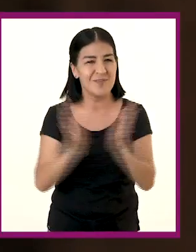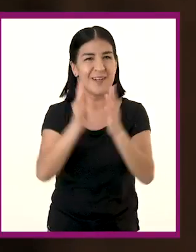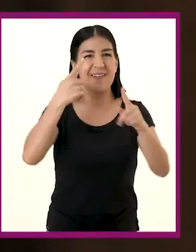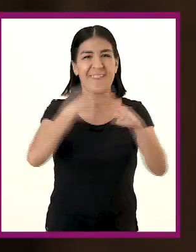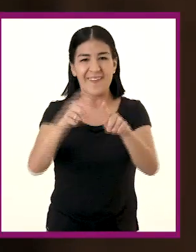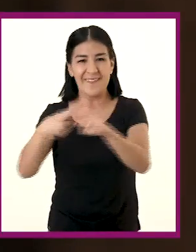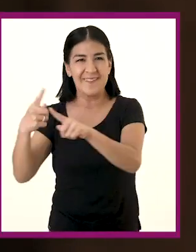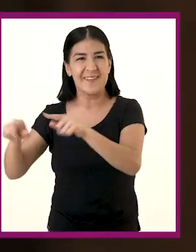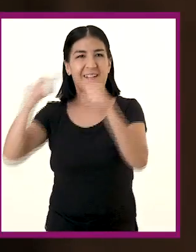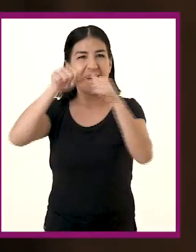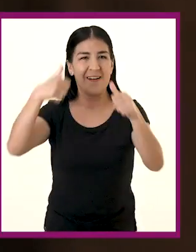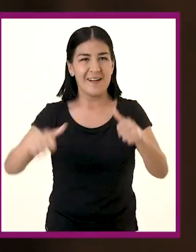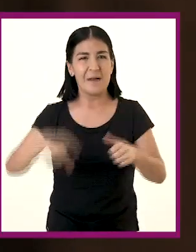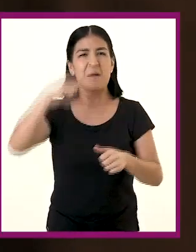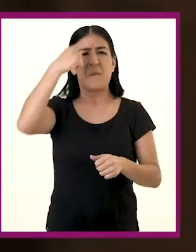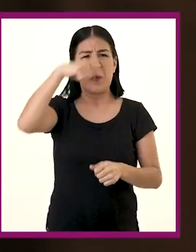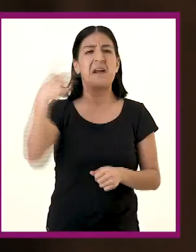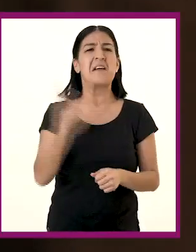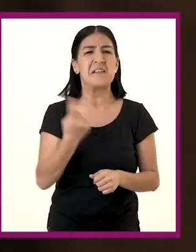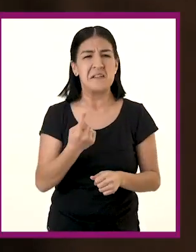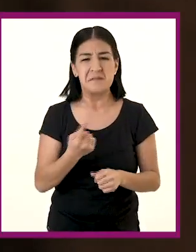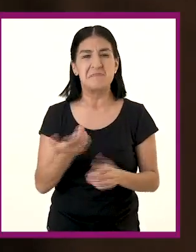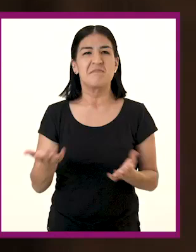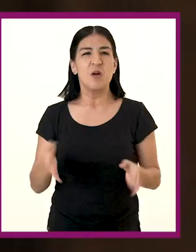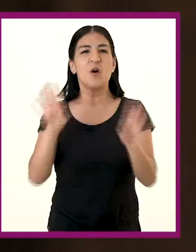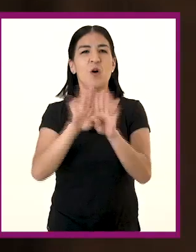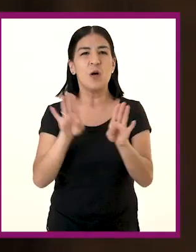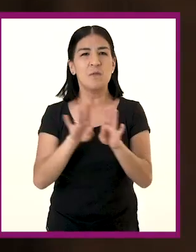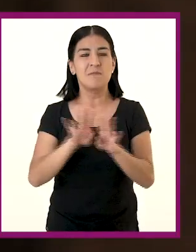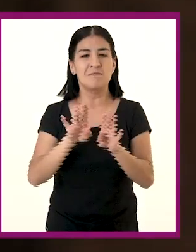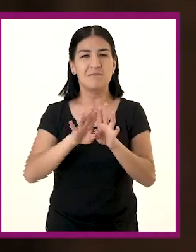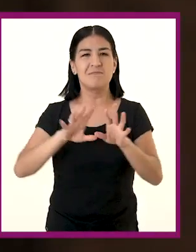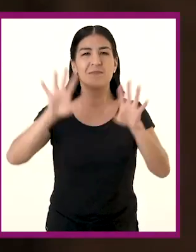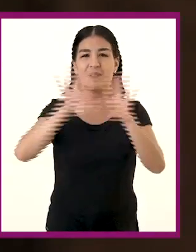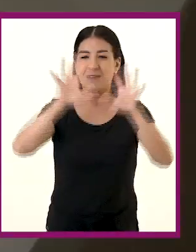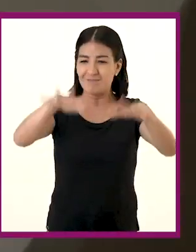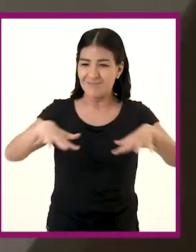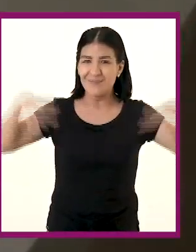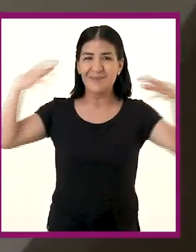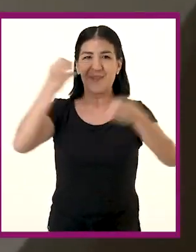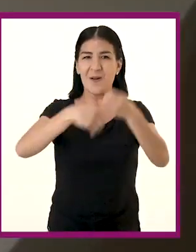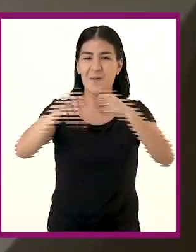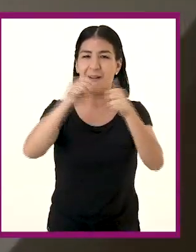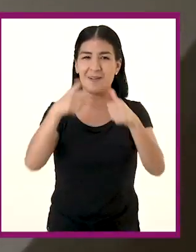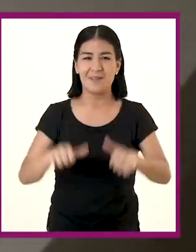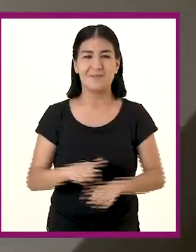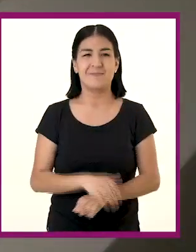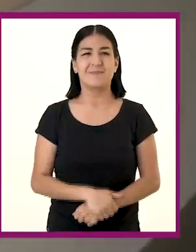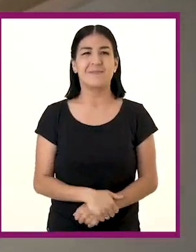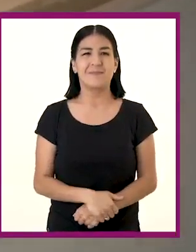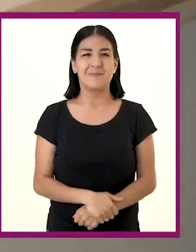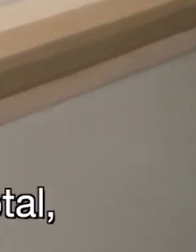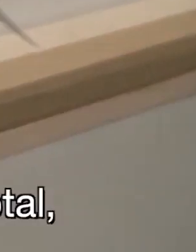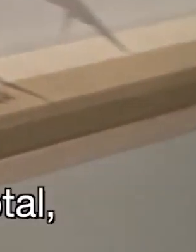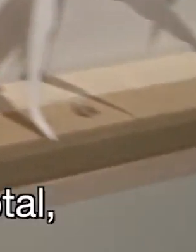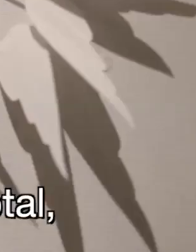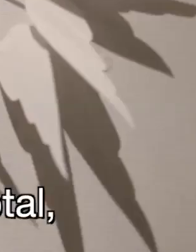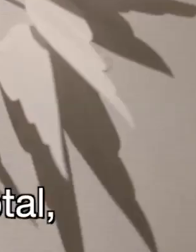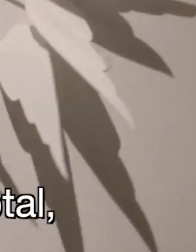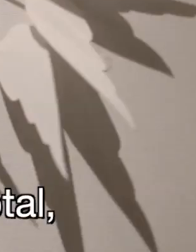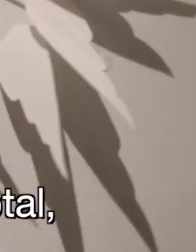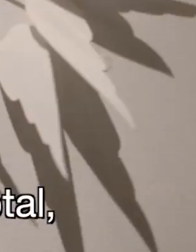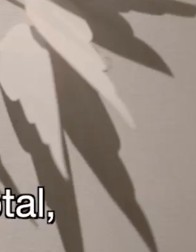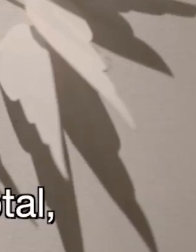varias formas artísticas para redondear una obra de arte. A